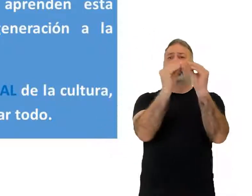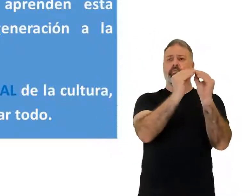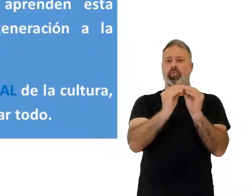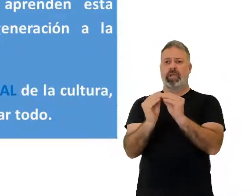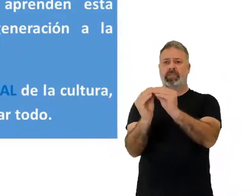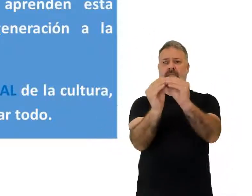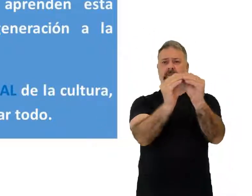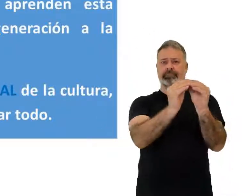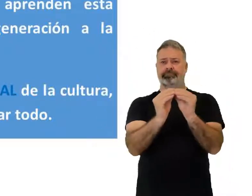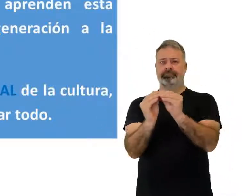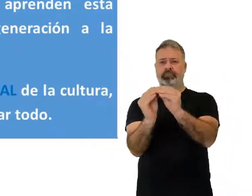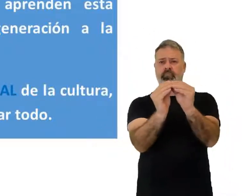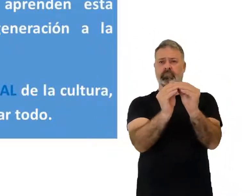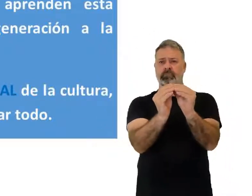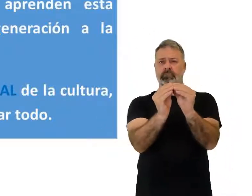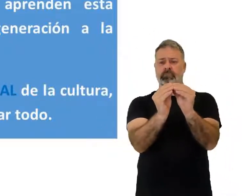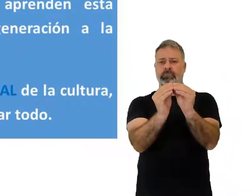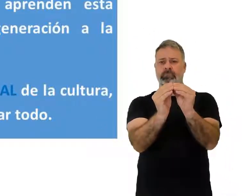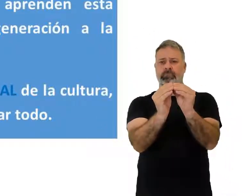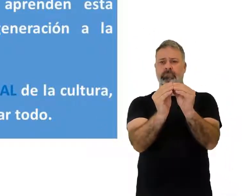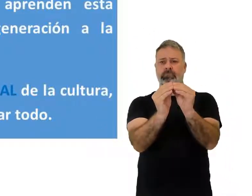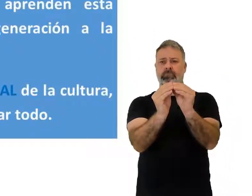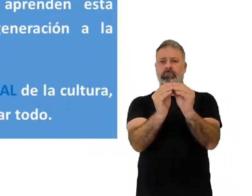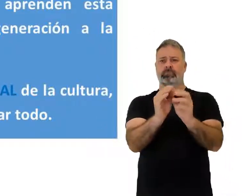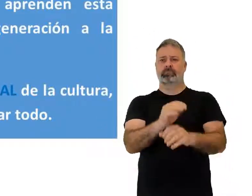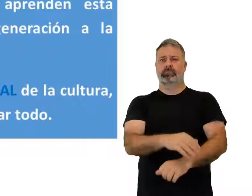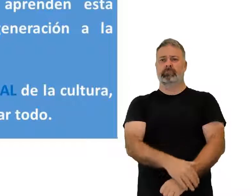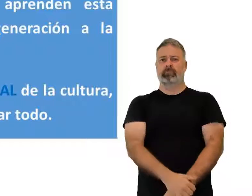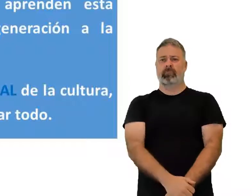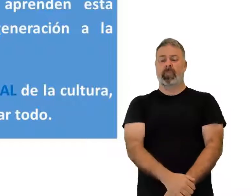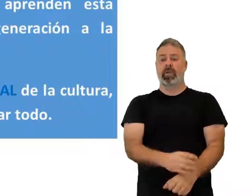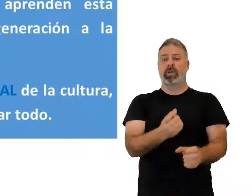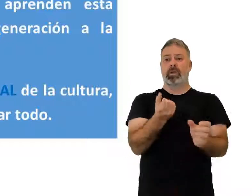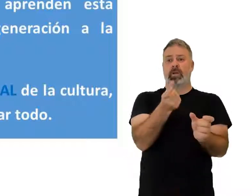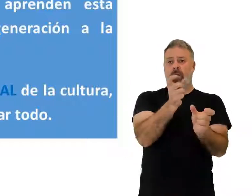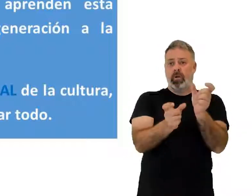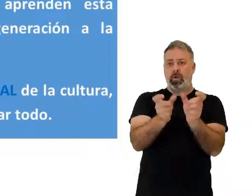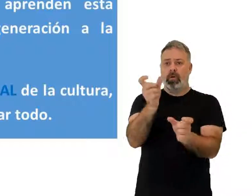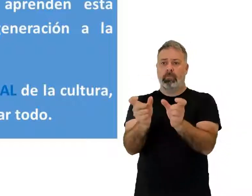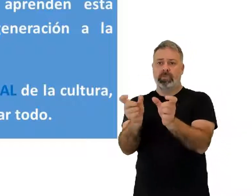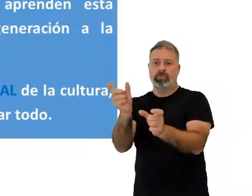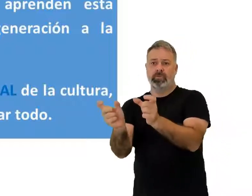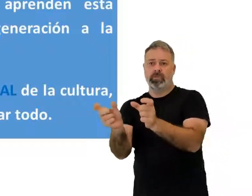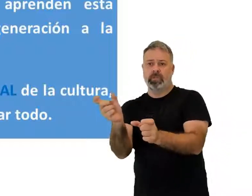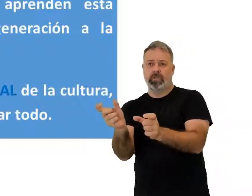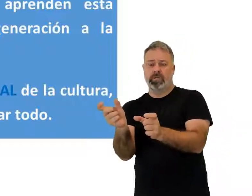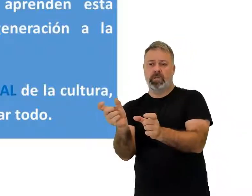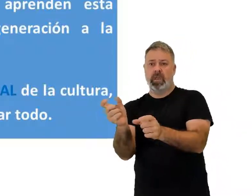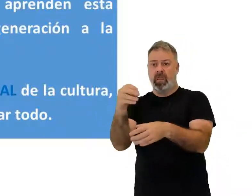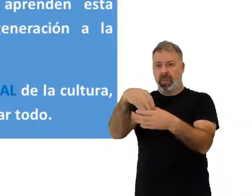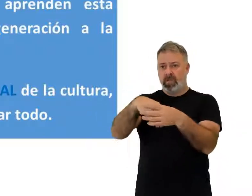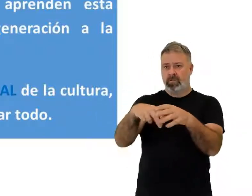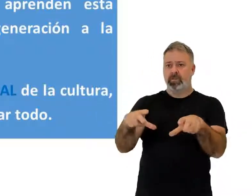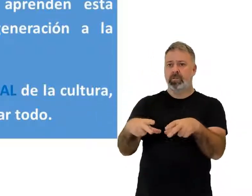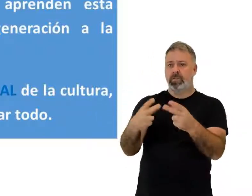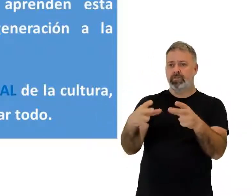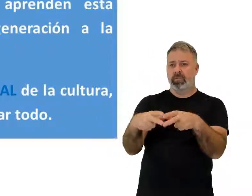Los miembros de la sociedad